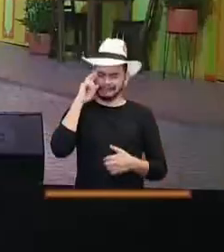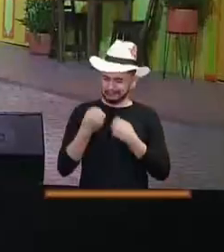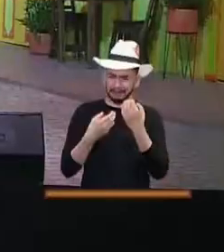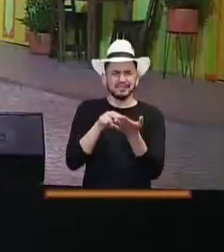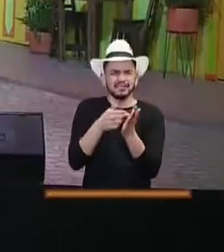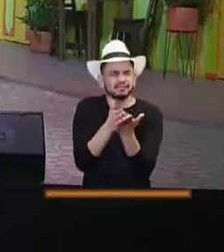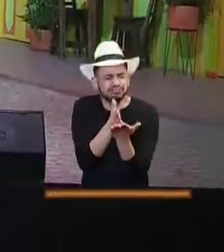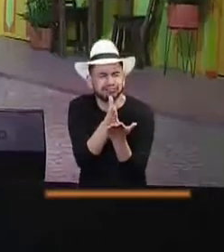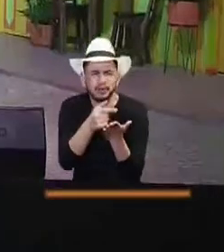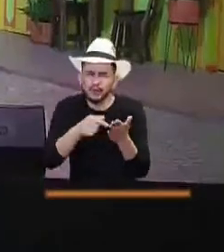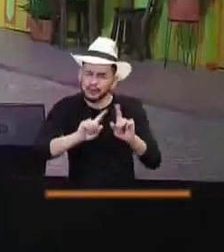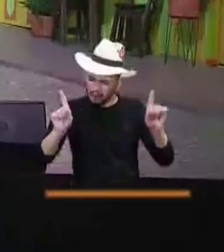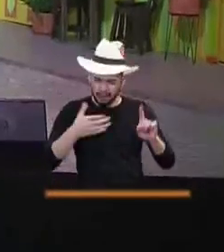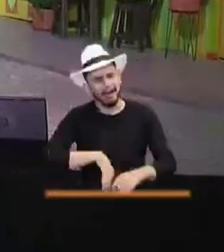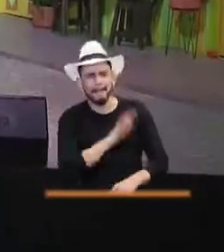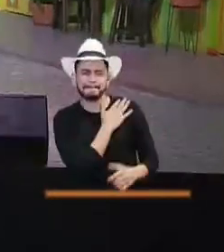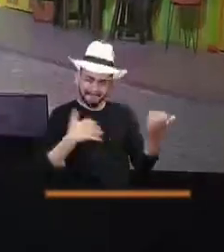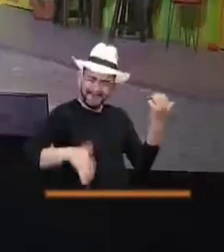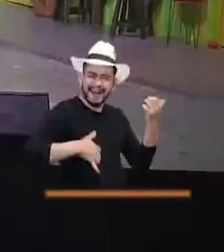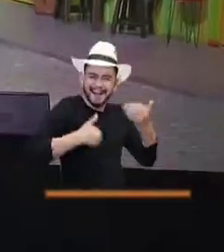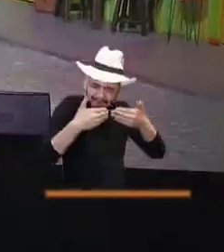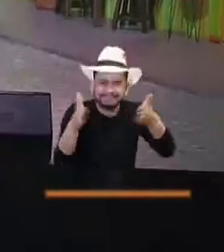¡Trobe! ¡Trobe, compañero!